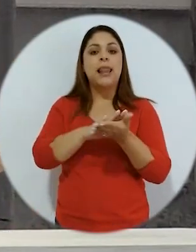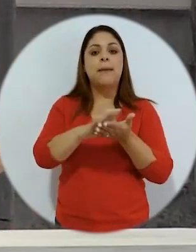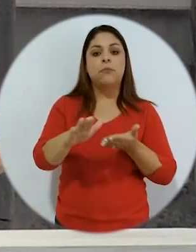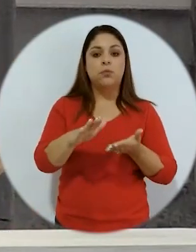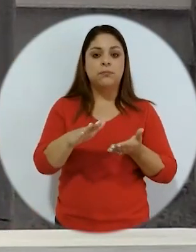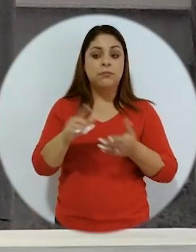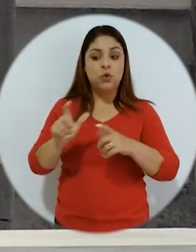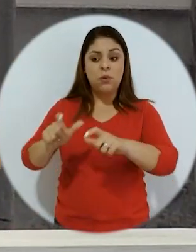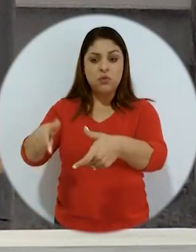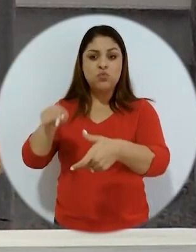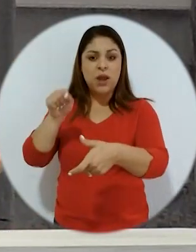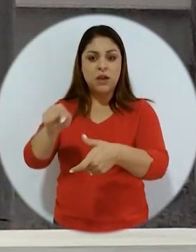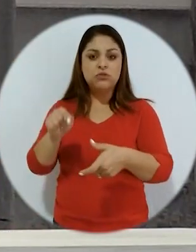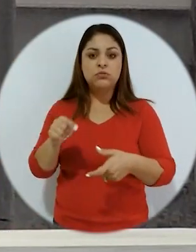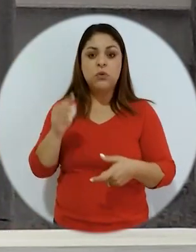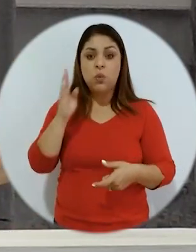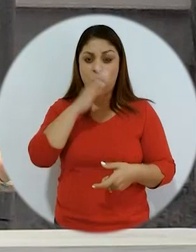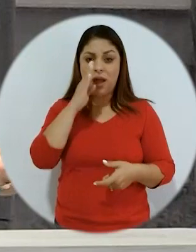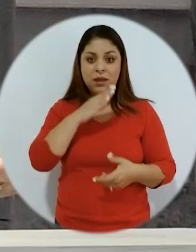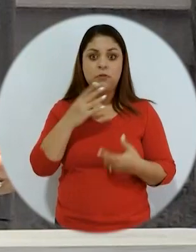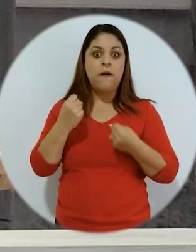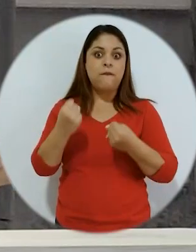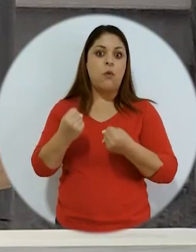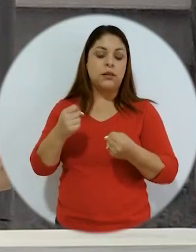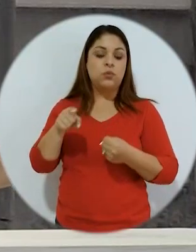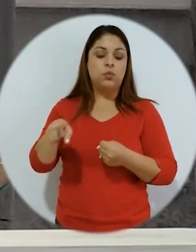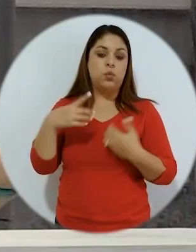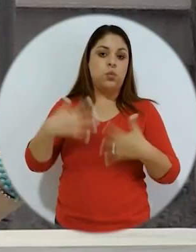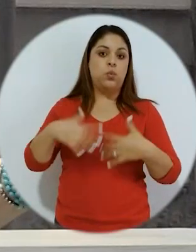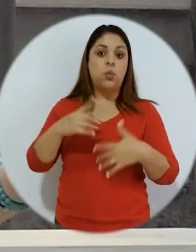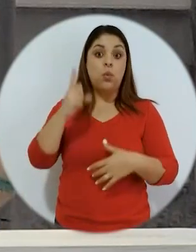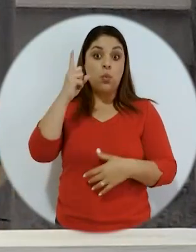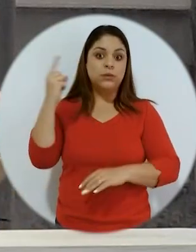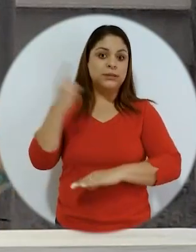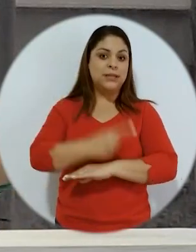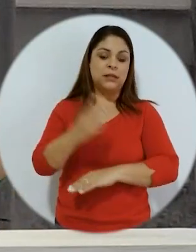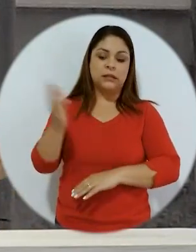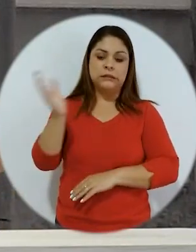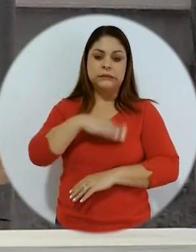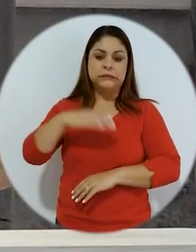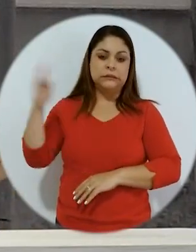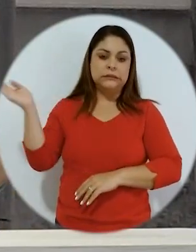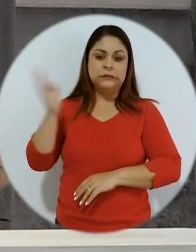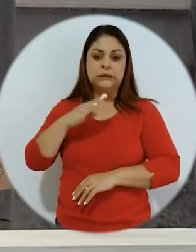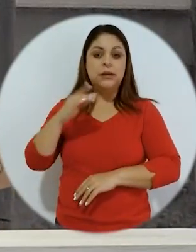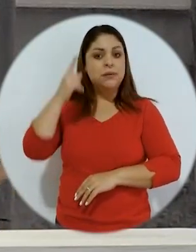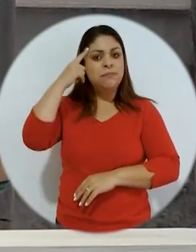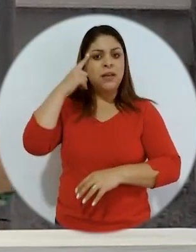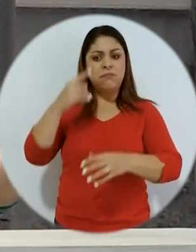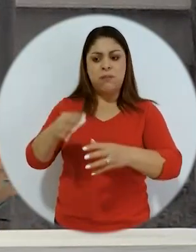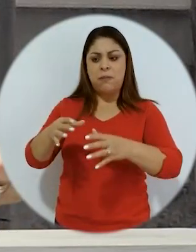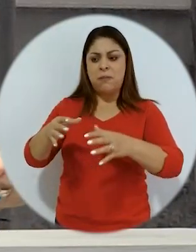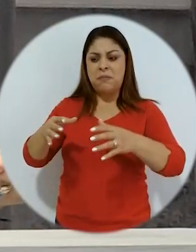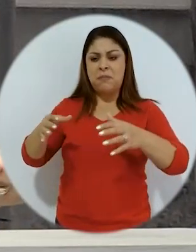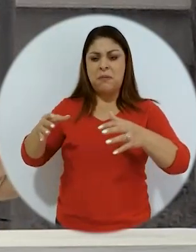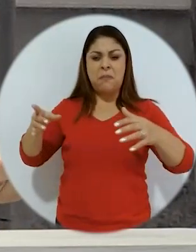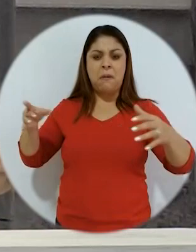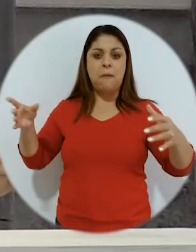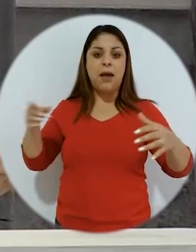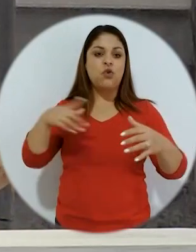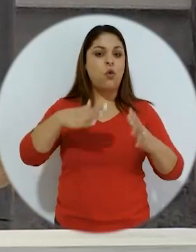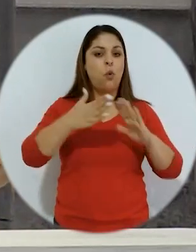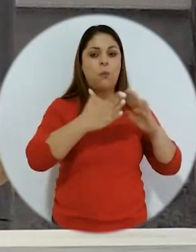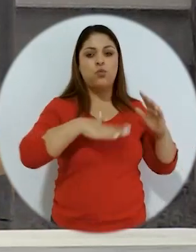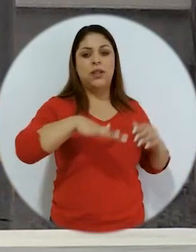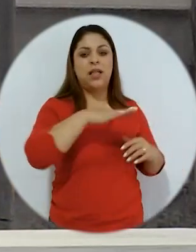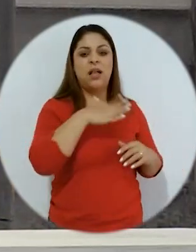camarón no te dura oliendo bien un día, ¿verdad? Entonces, si ya pensas en toneladas de eso, la comunidad va a sufrir